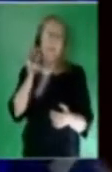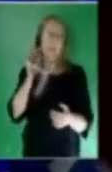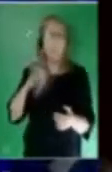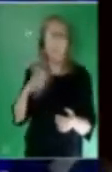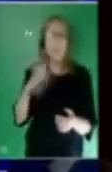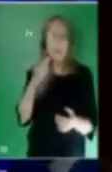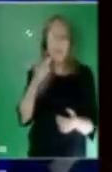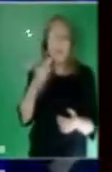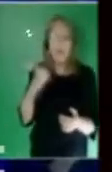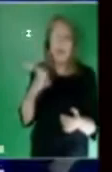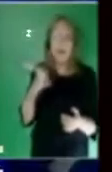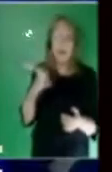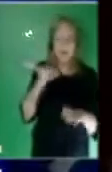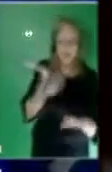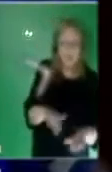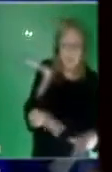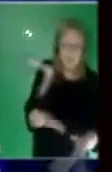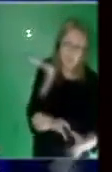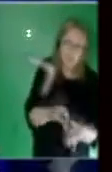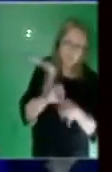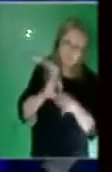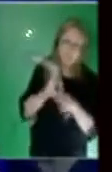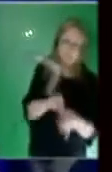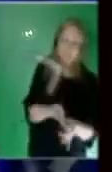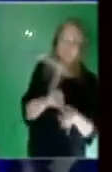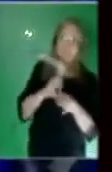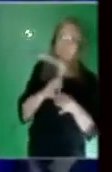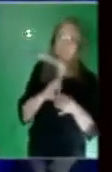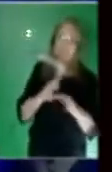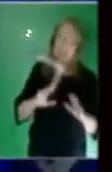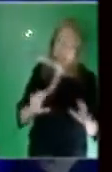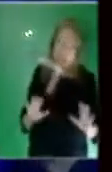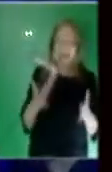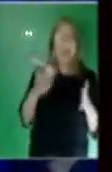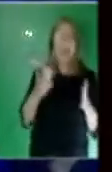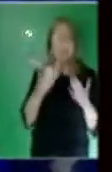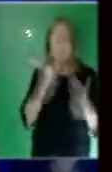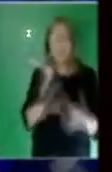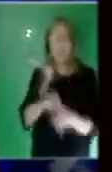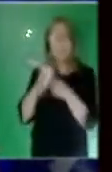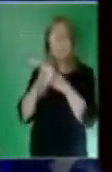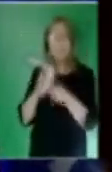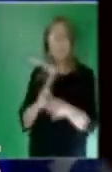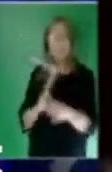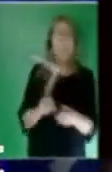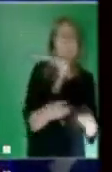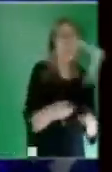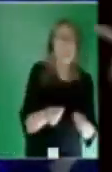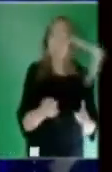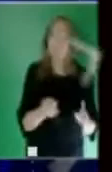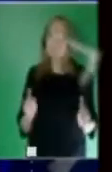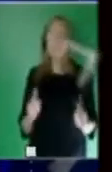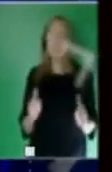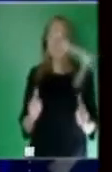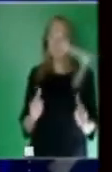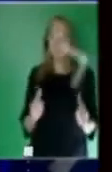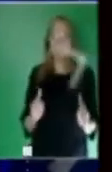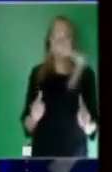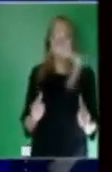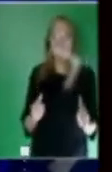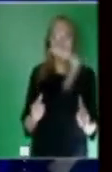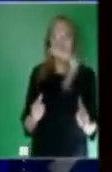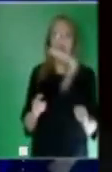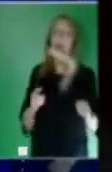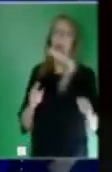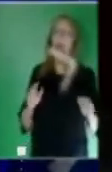Precisamente porque eso es el tesoro más importante que tiene. Cuando luchamos